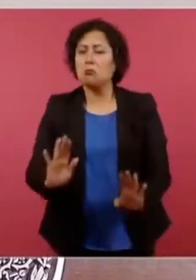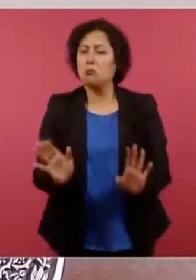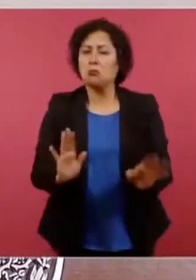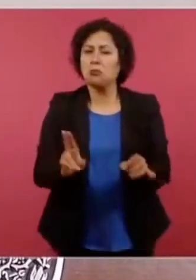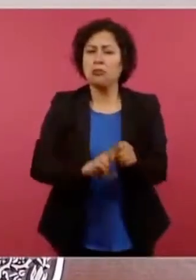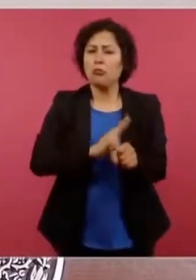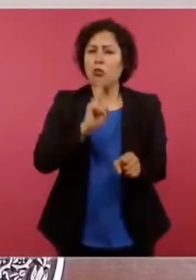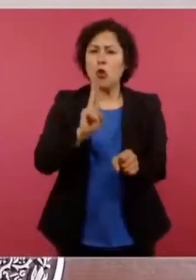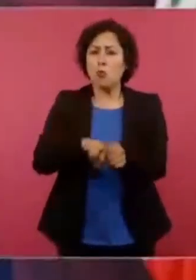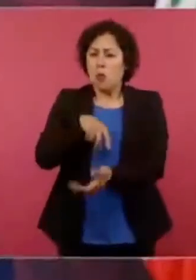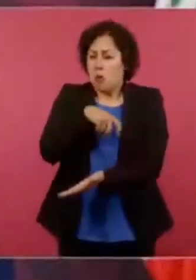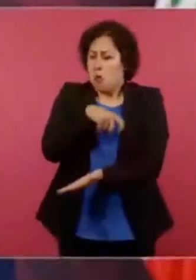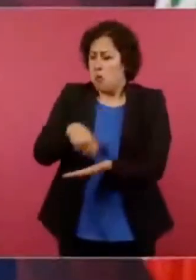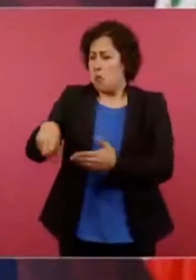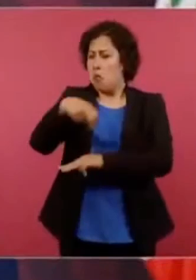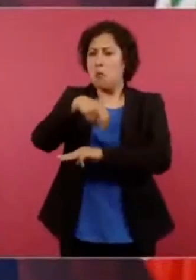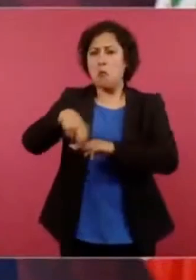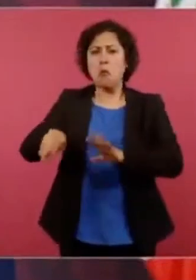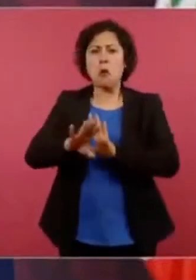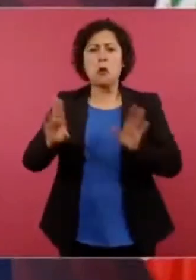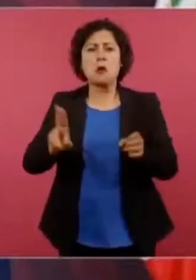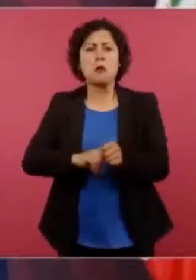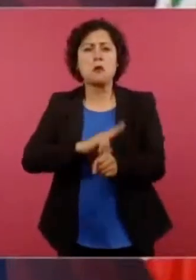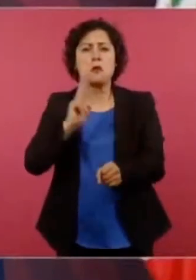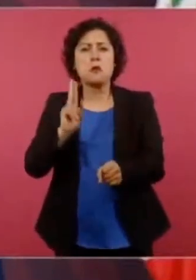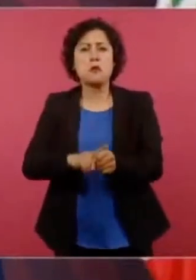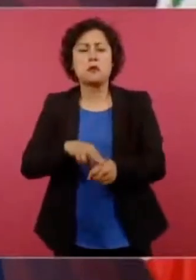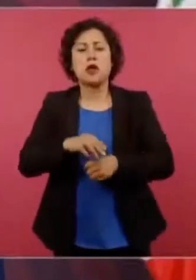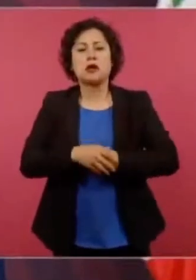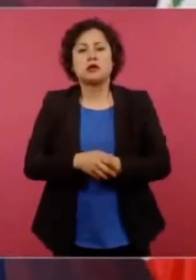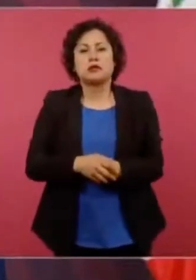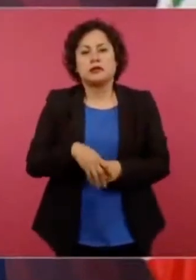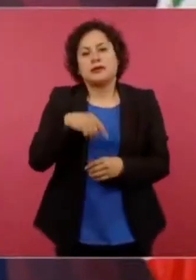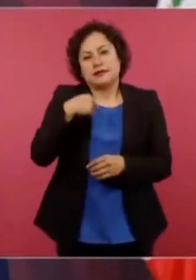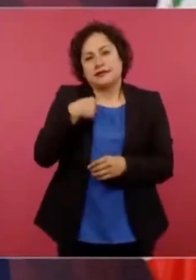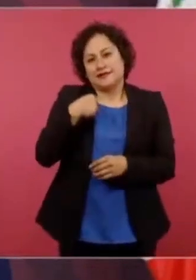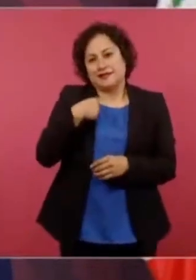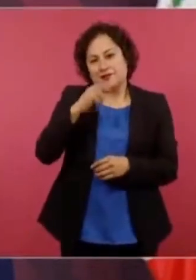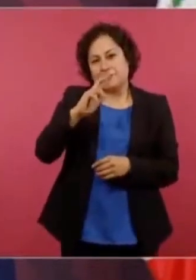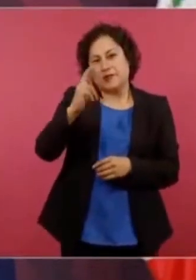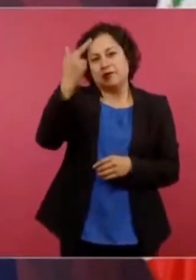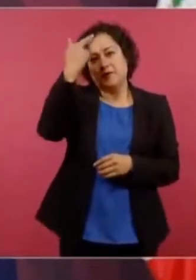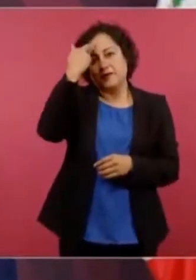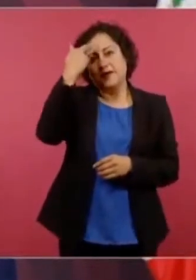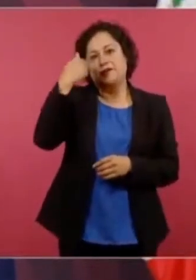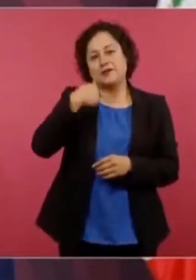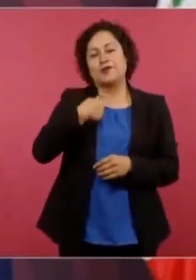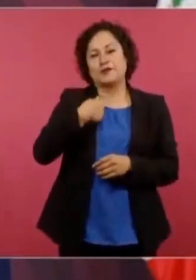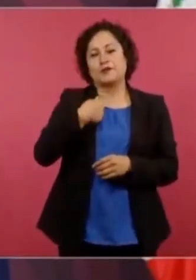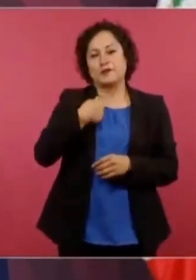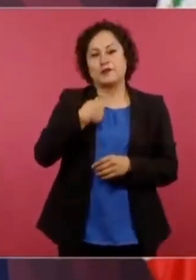Entonces alcancé a decirle, oiga, si gana, porque venían las elecciones,